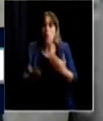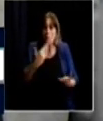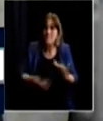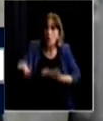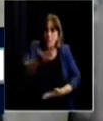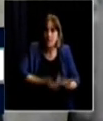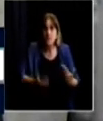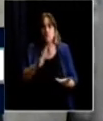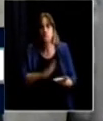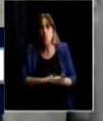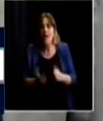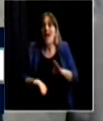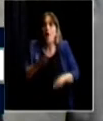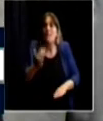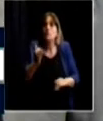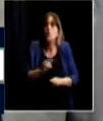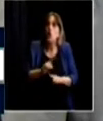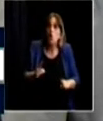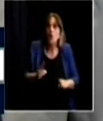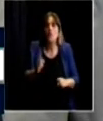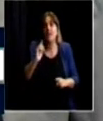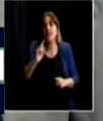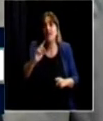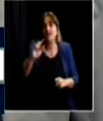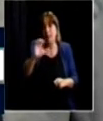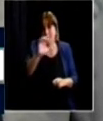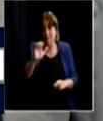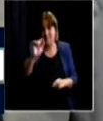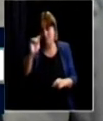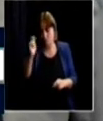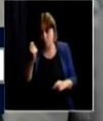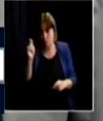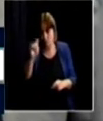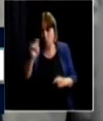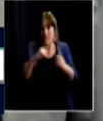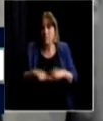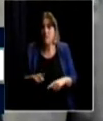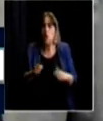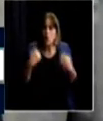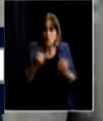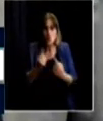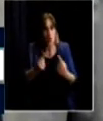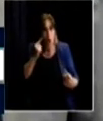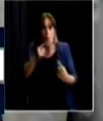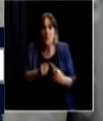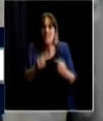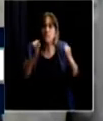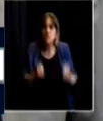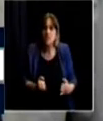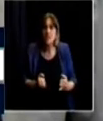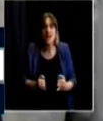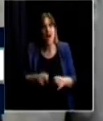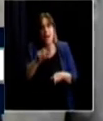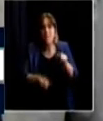y nosotros estamos tratando de tener políticas focalizadas y son políticas focalizadas a los que menos tienen